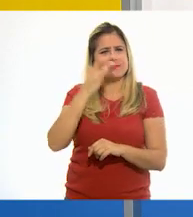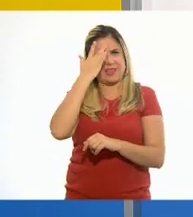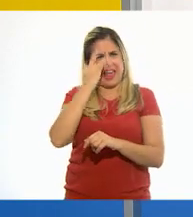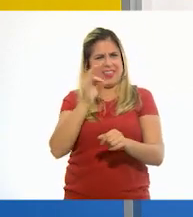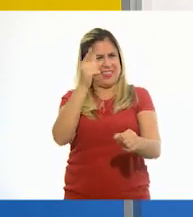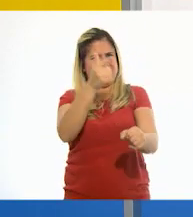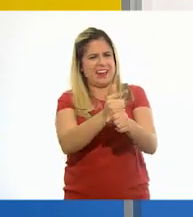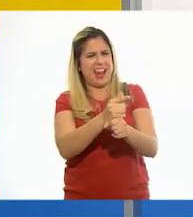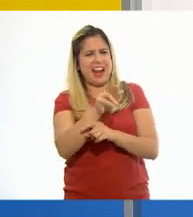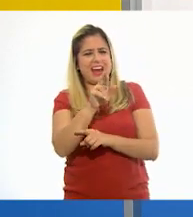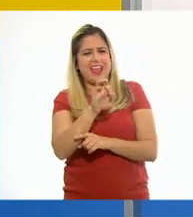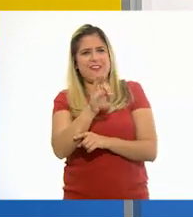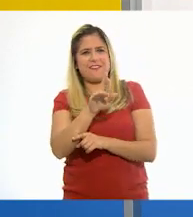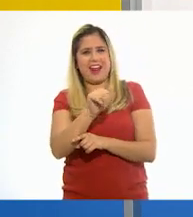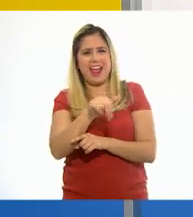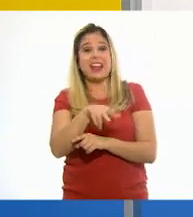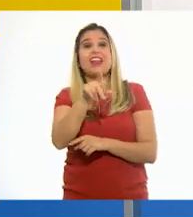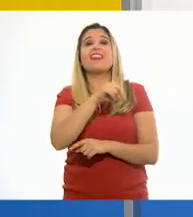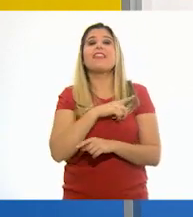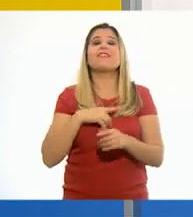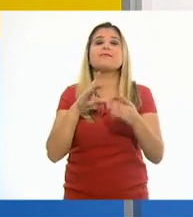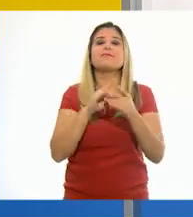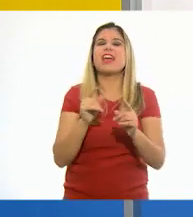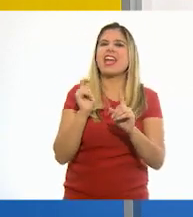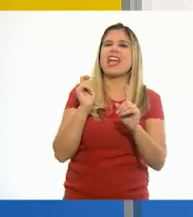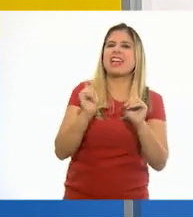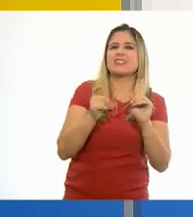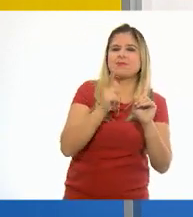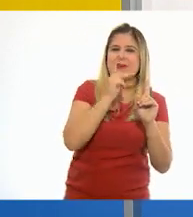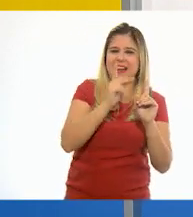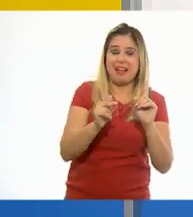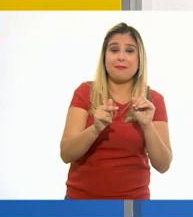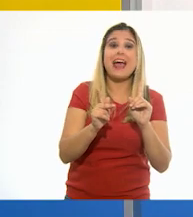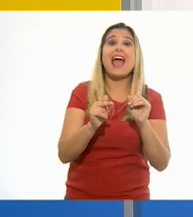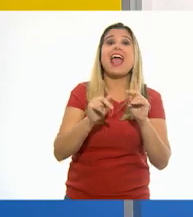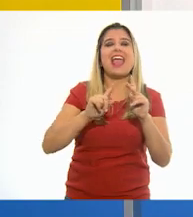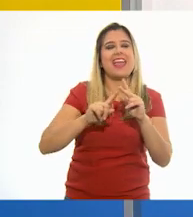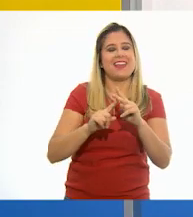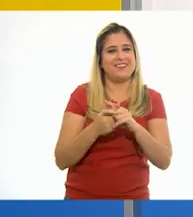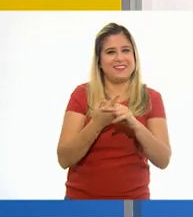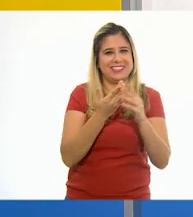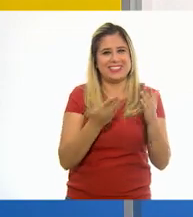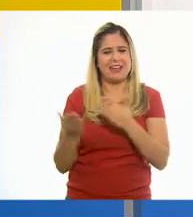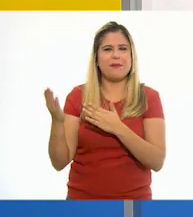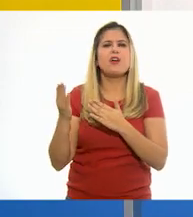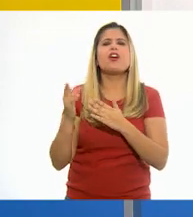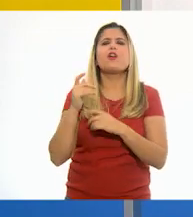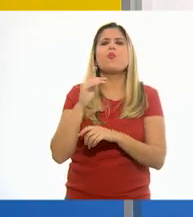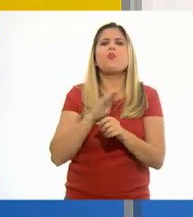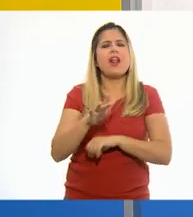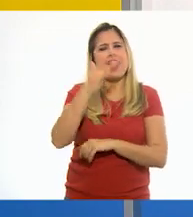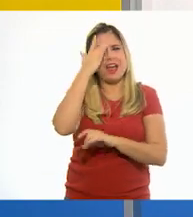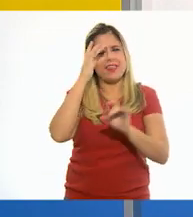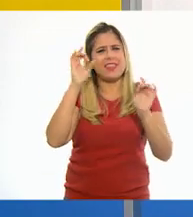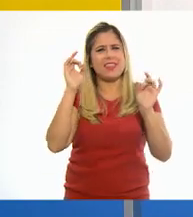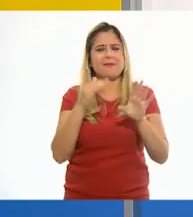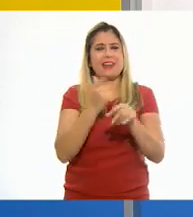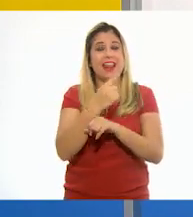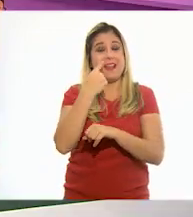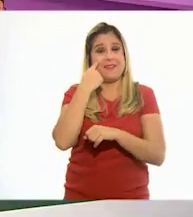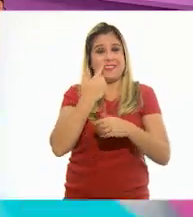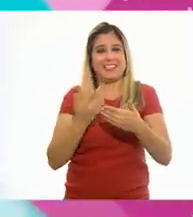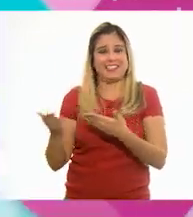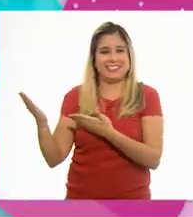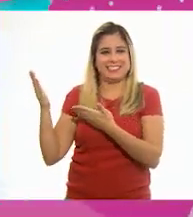el refrán y deberán decir su significado. Así que comencemos. A ver, ¿quién podrá adivinar este refrán que va a aparecer en